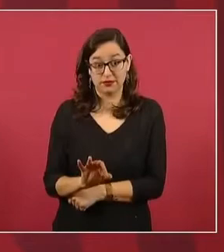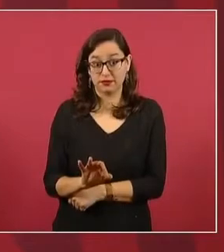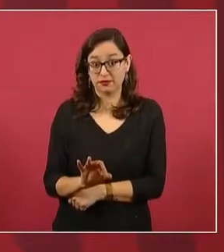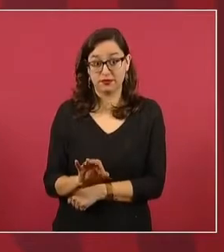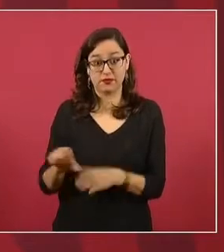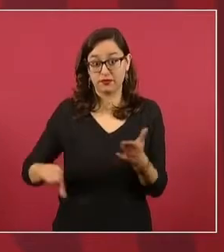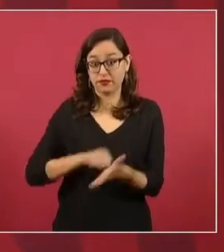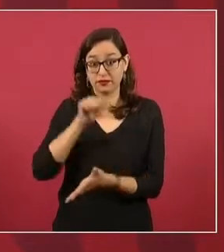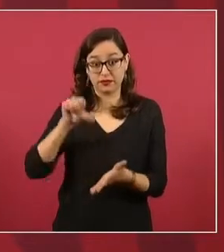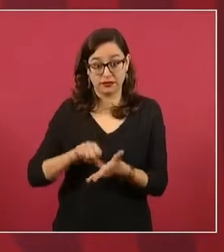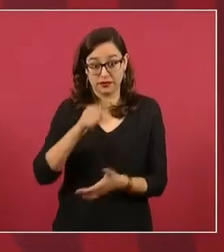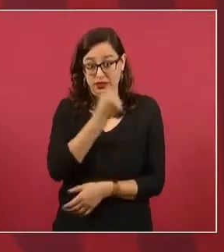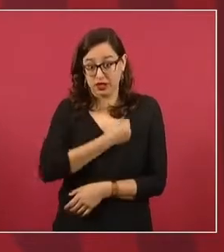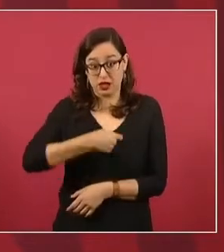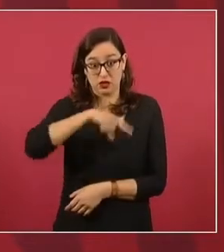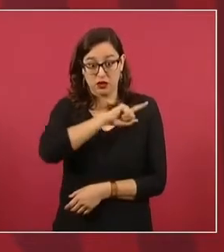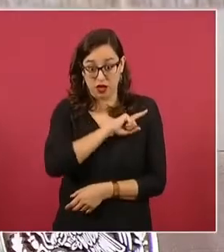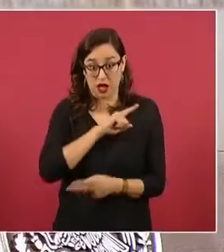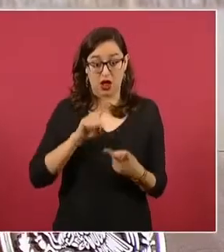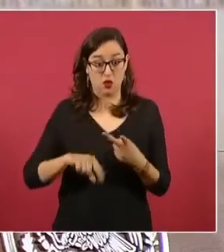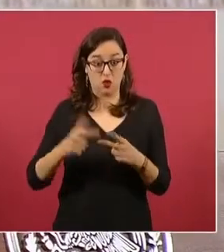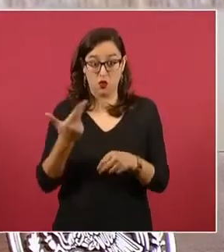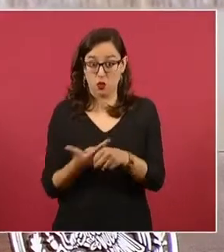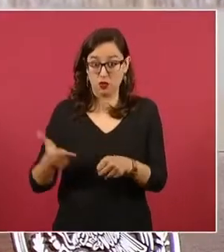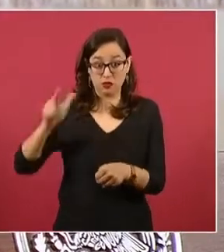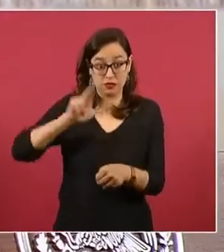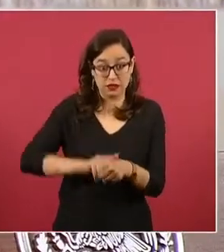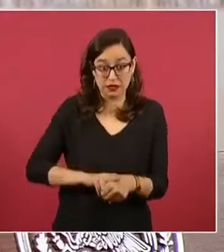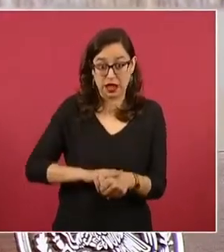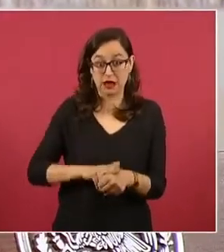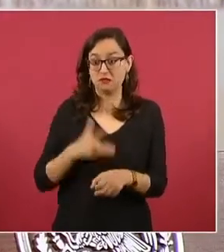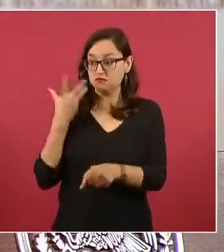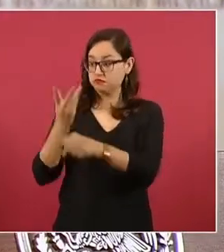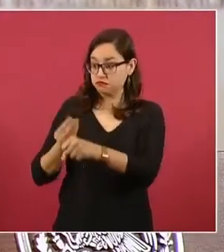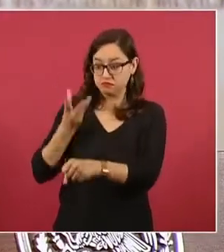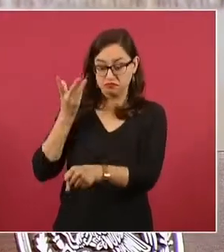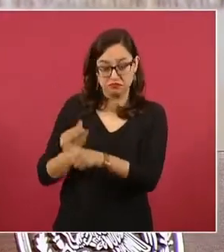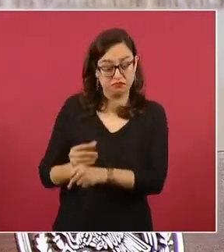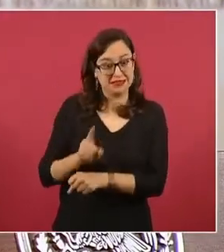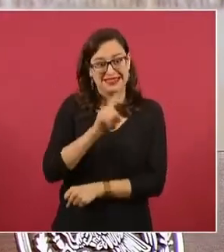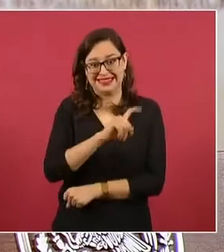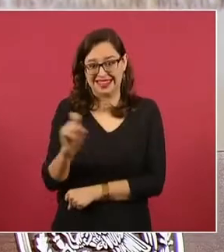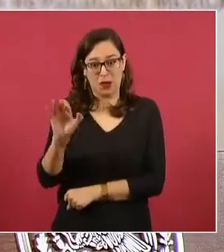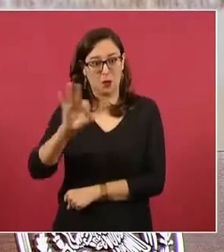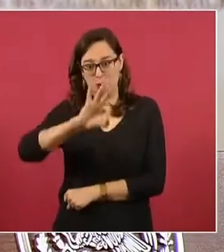Todos los centros de salud, todos los hospitales, como lo estamos haciendo ya